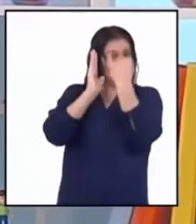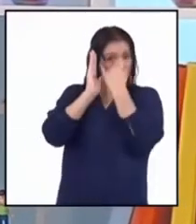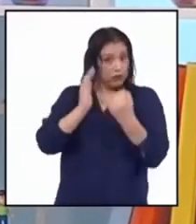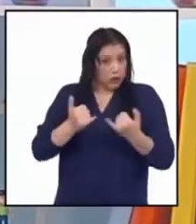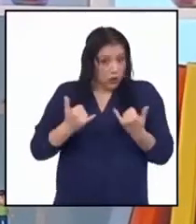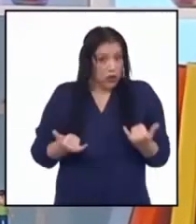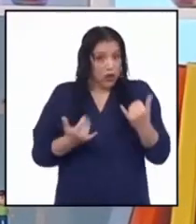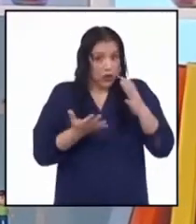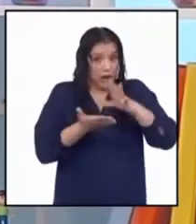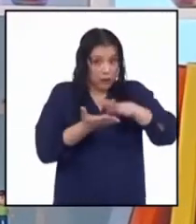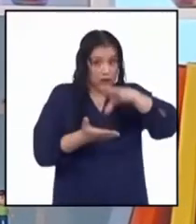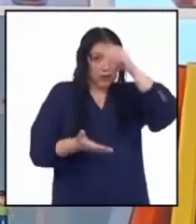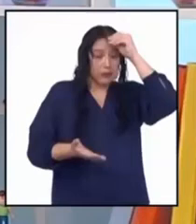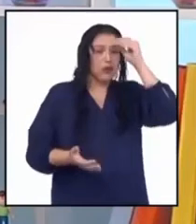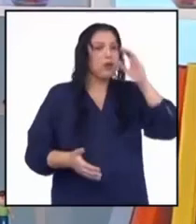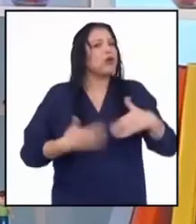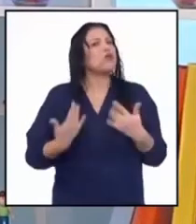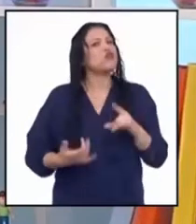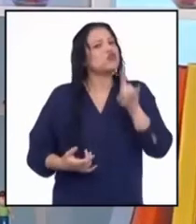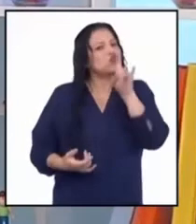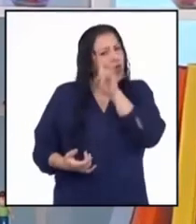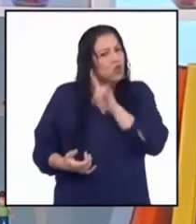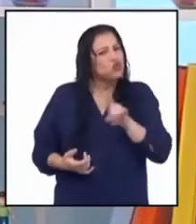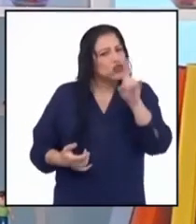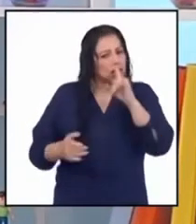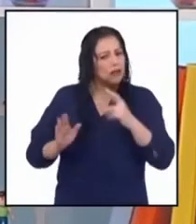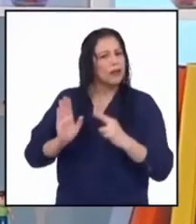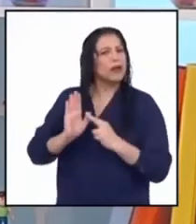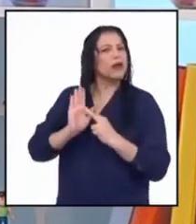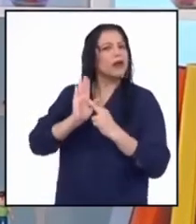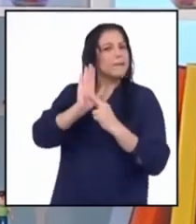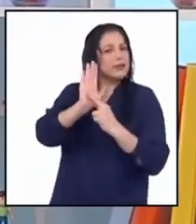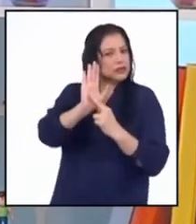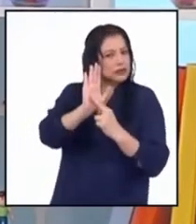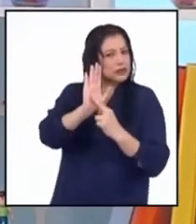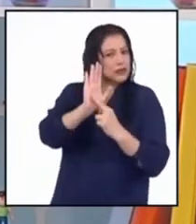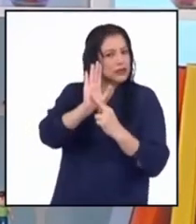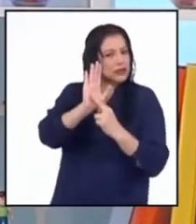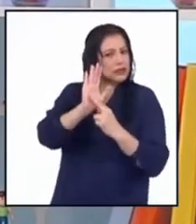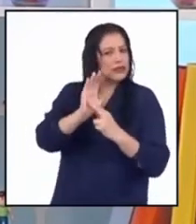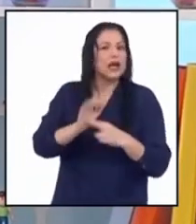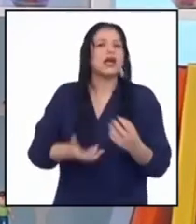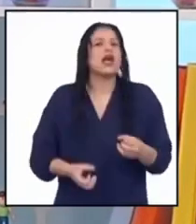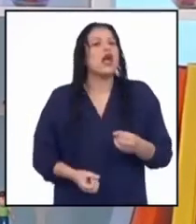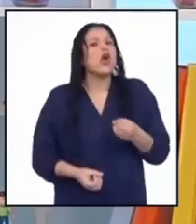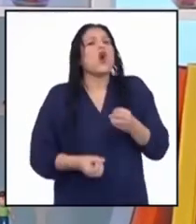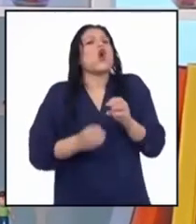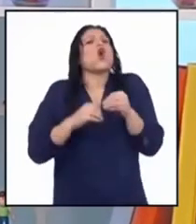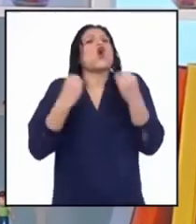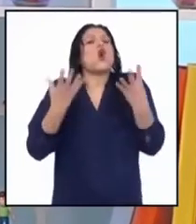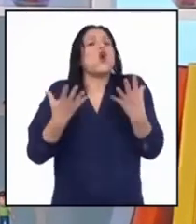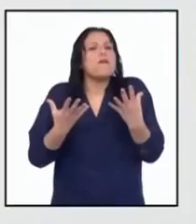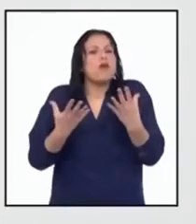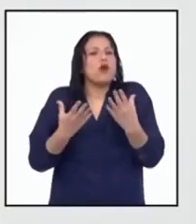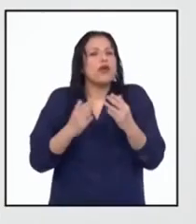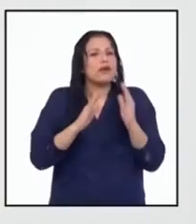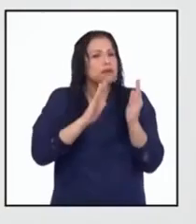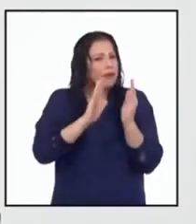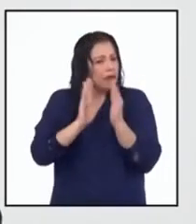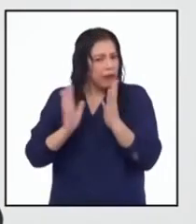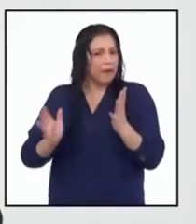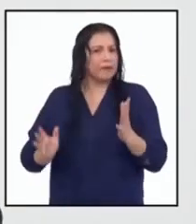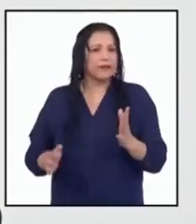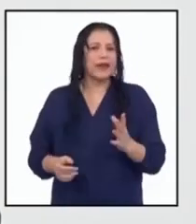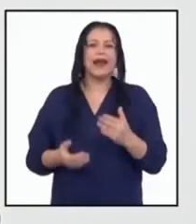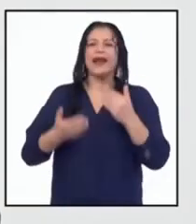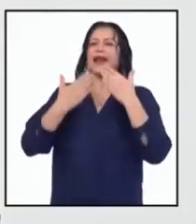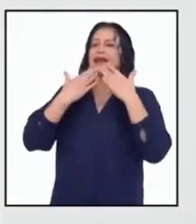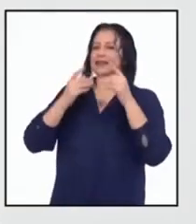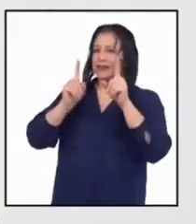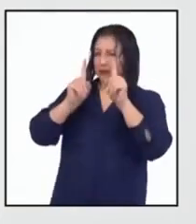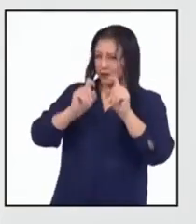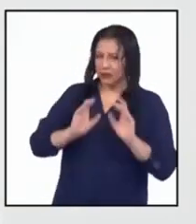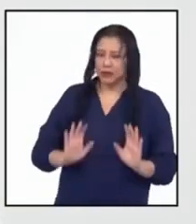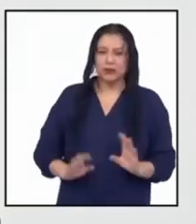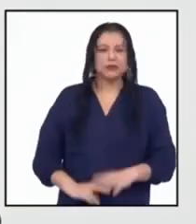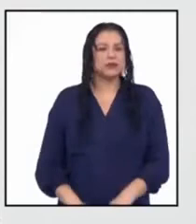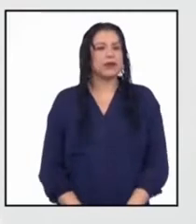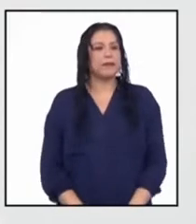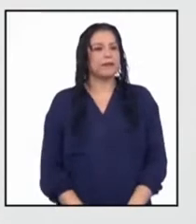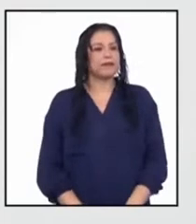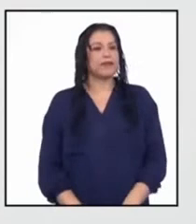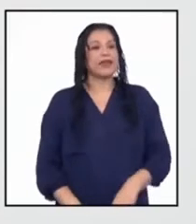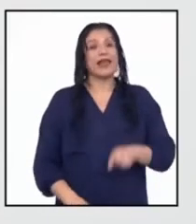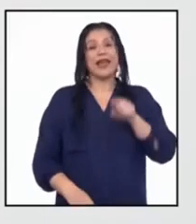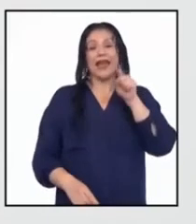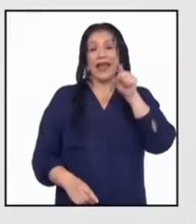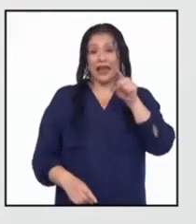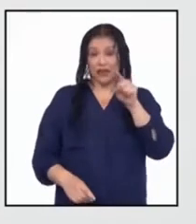hemos aprendido hoy nos sirven también para representar variables cualitativas ordinales. Gracias por tu pregunta.